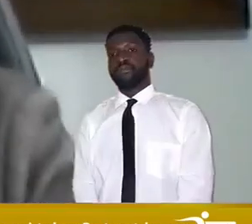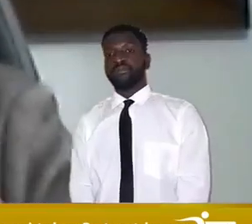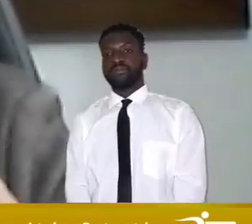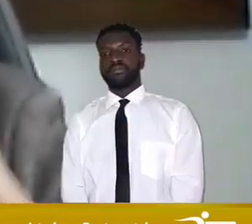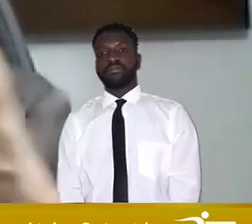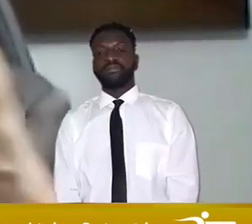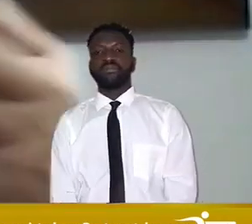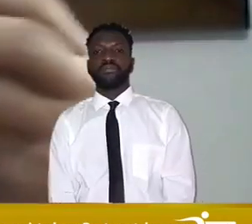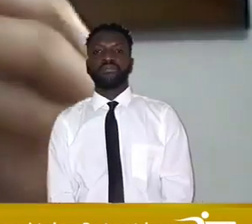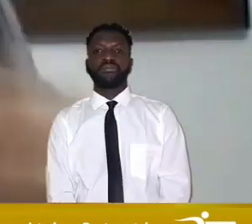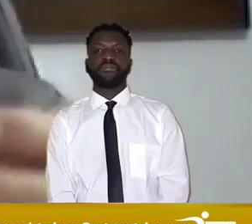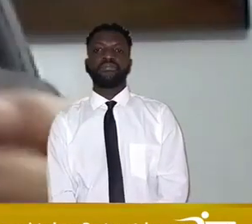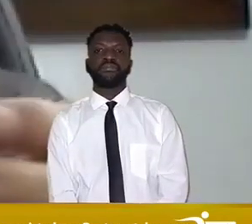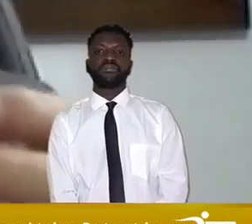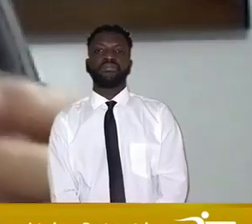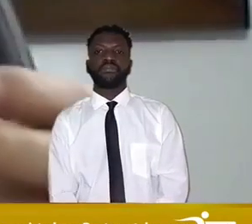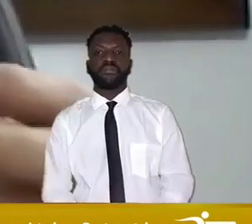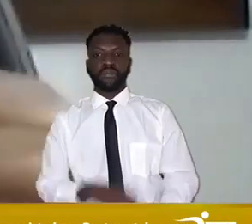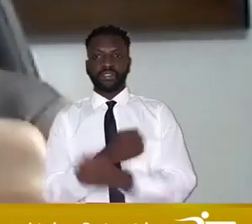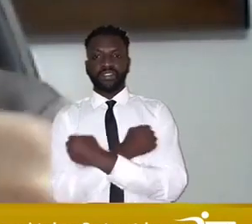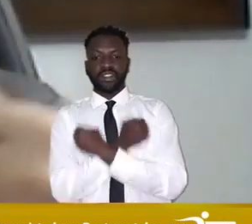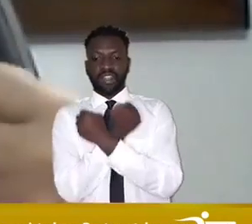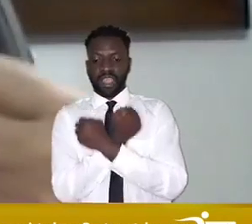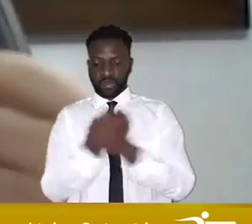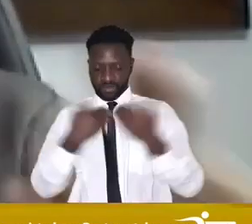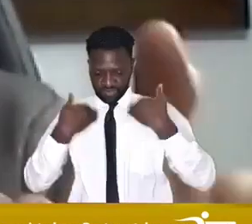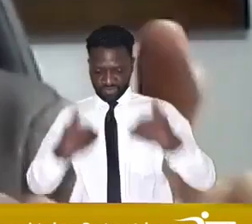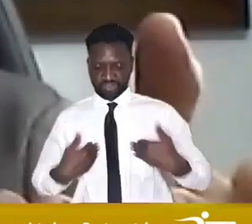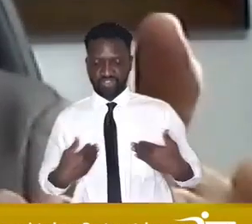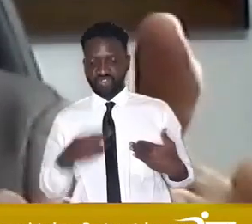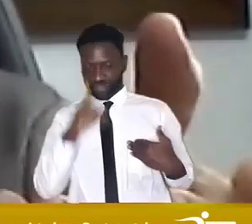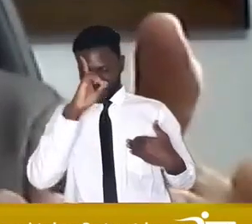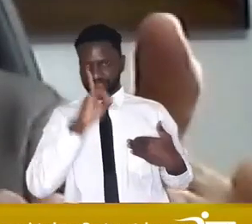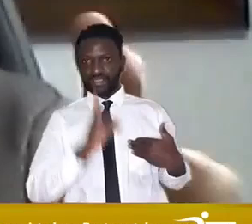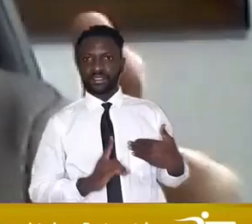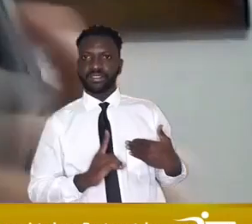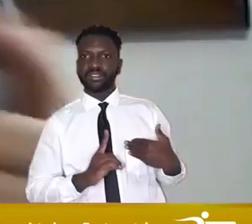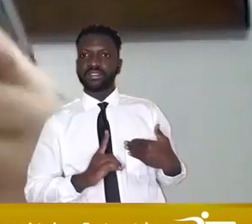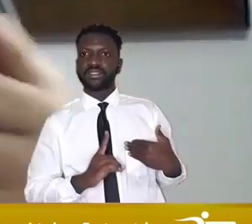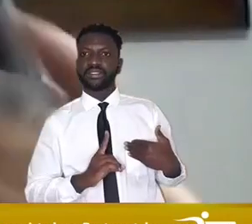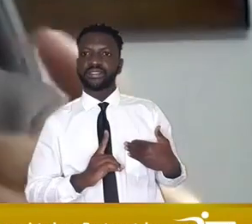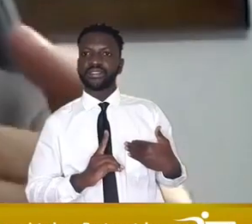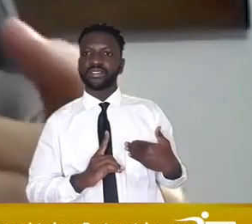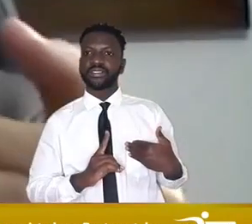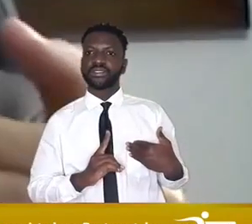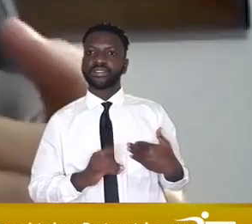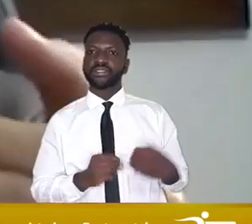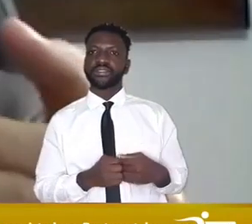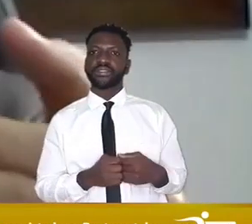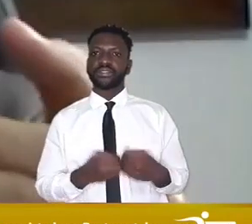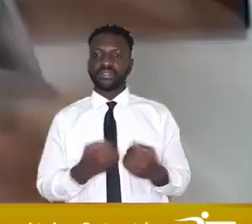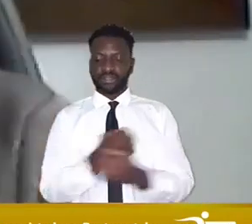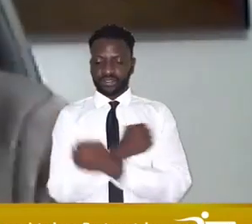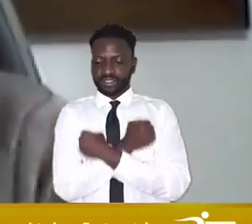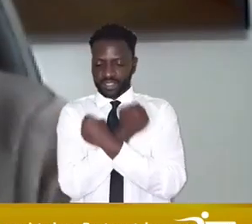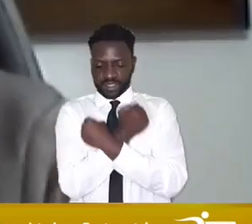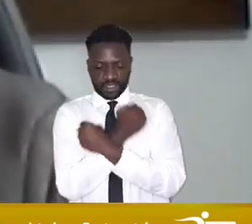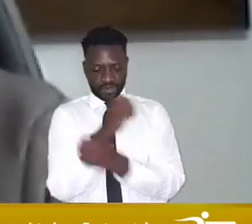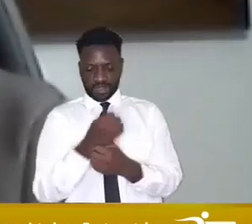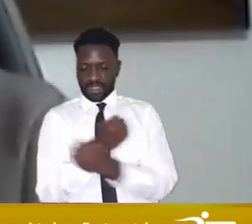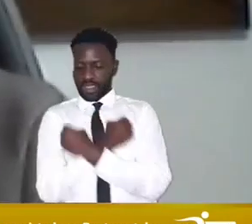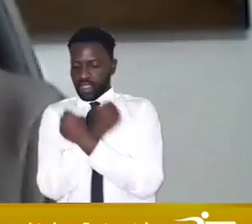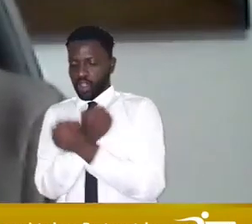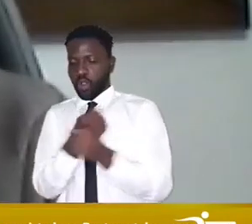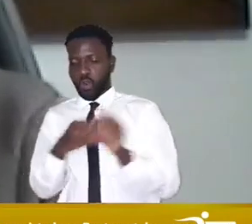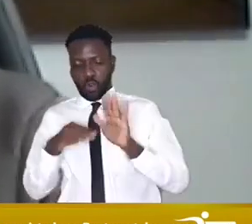El amor es una convicción sobre ciertas cosas. Si me amáis, guardad mis